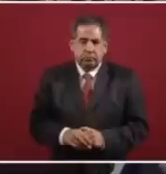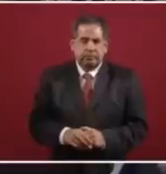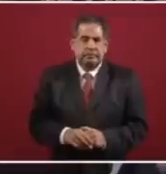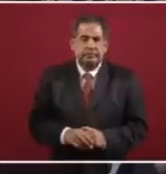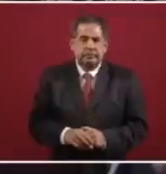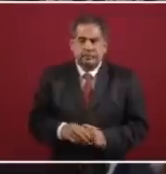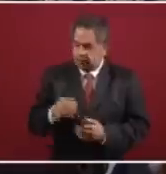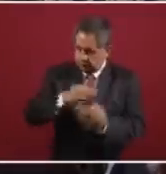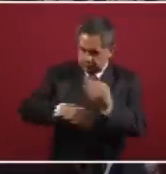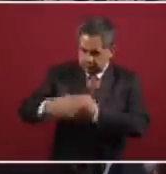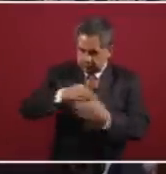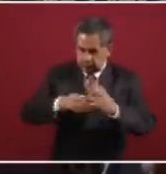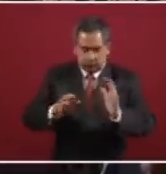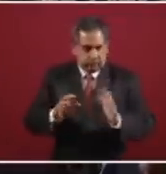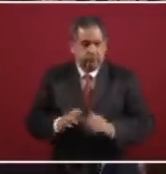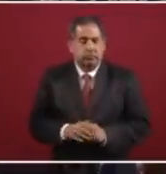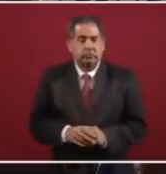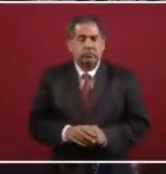A todos.